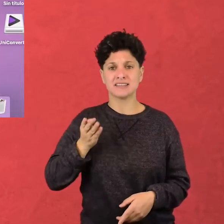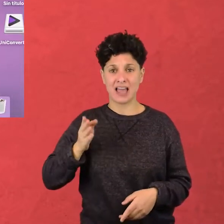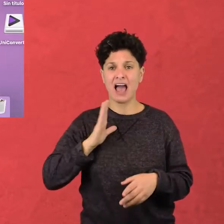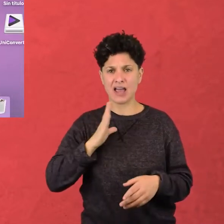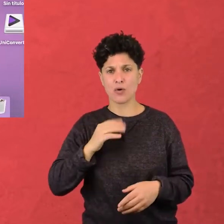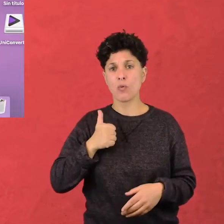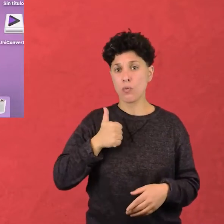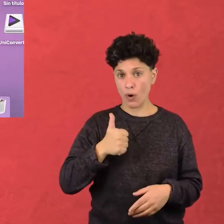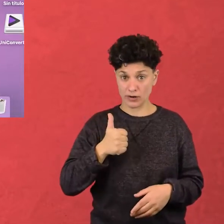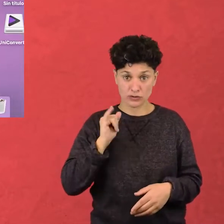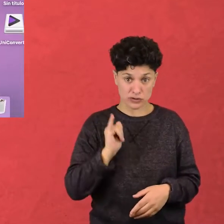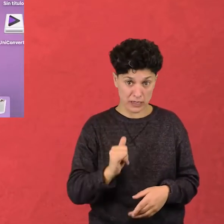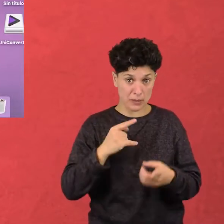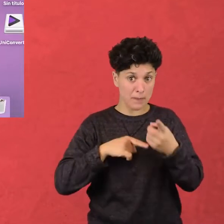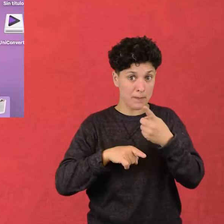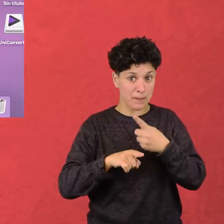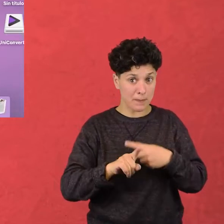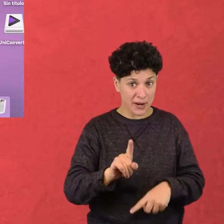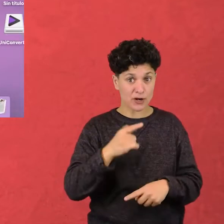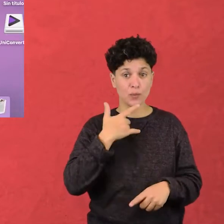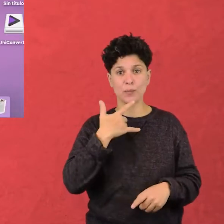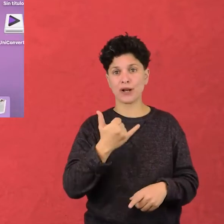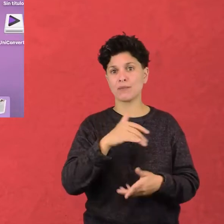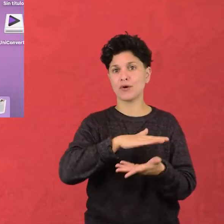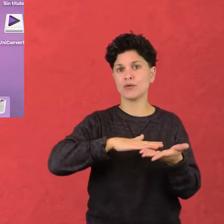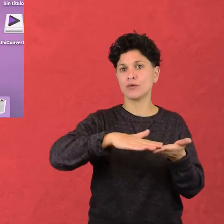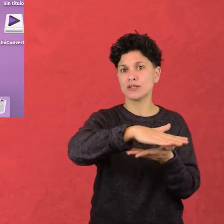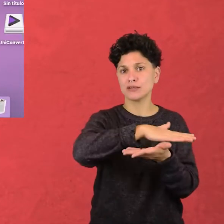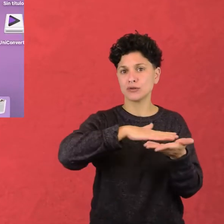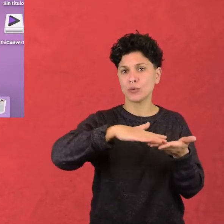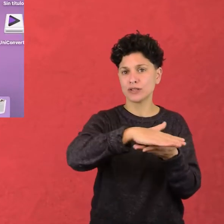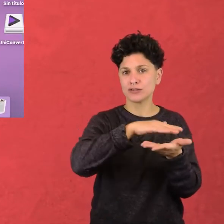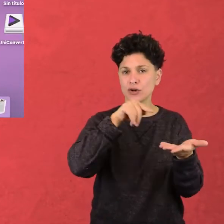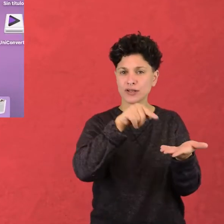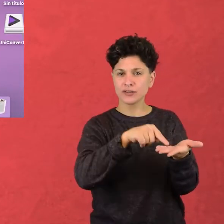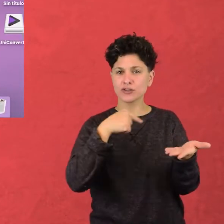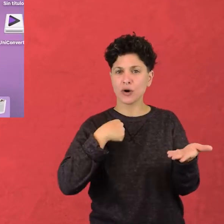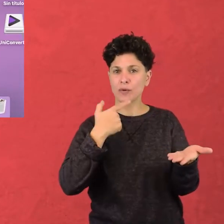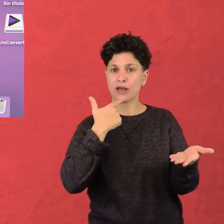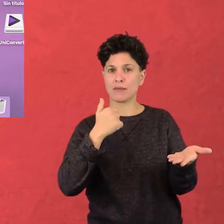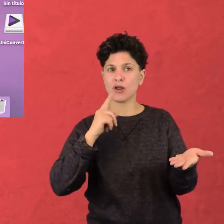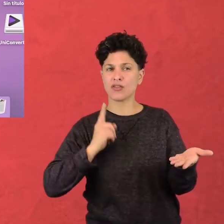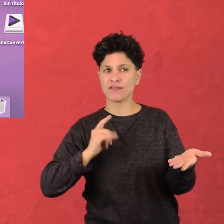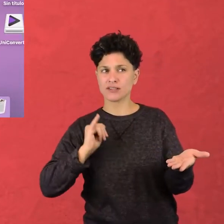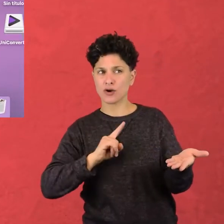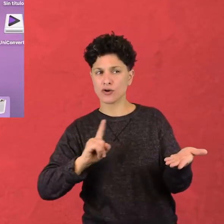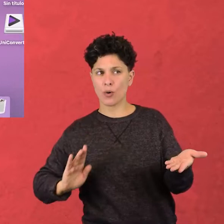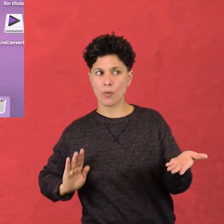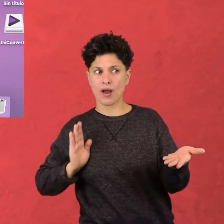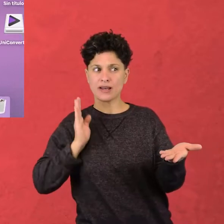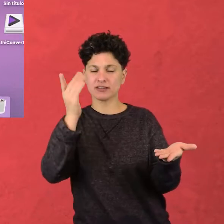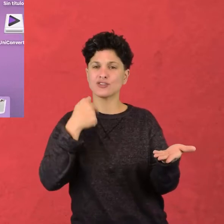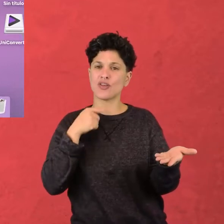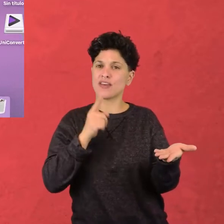pero si, por ejemplo, en un momento determinado yo no debo demostrar